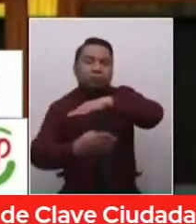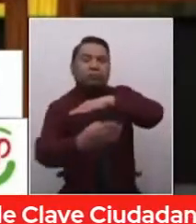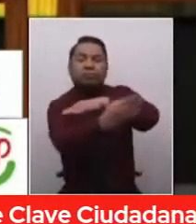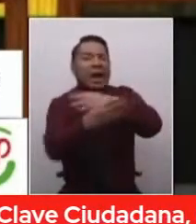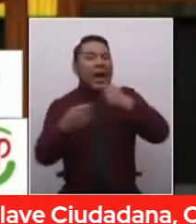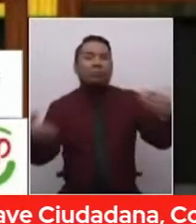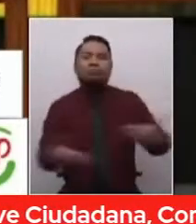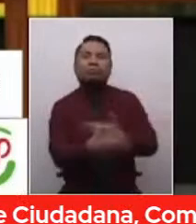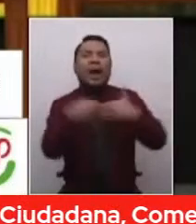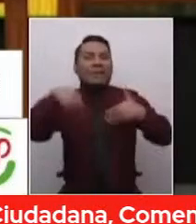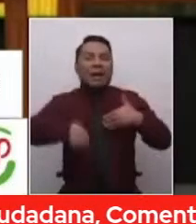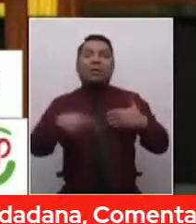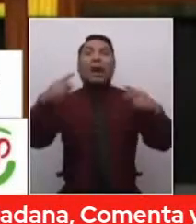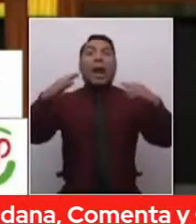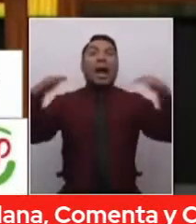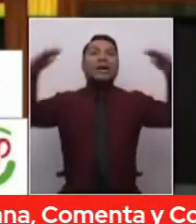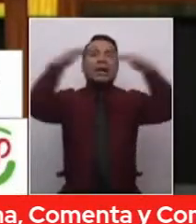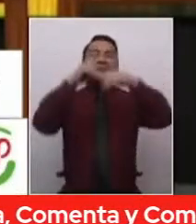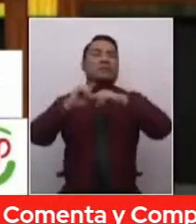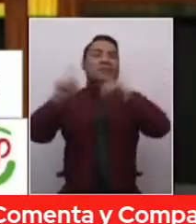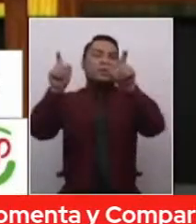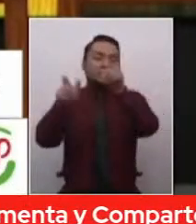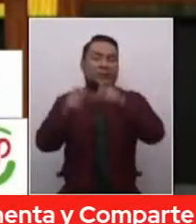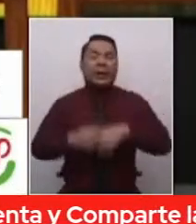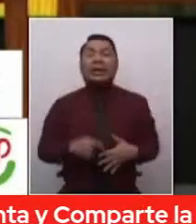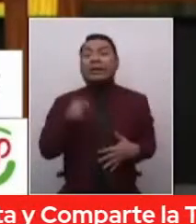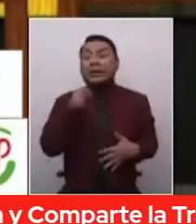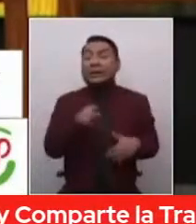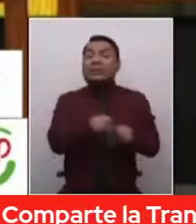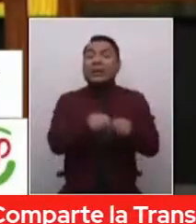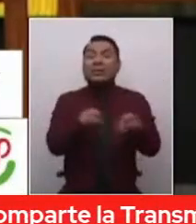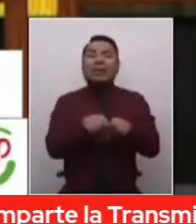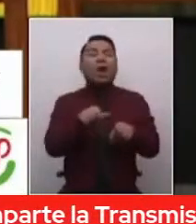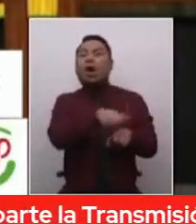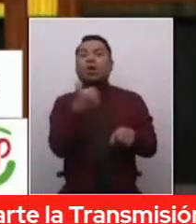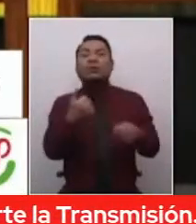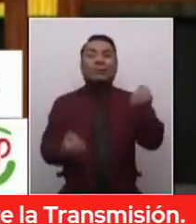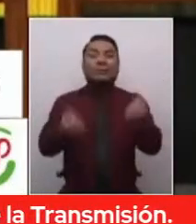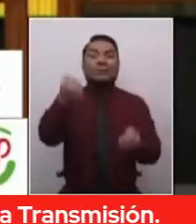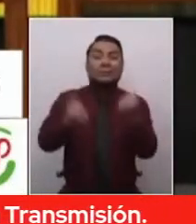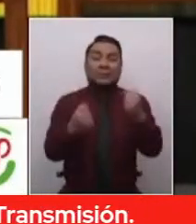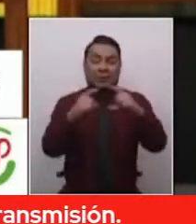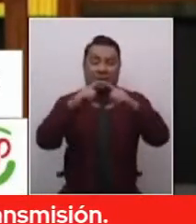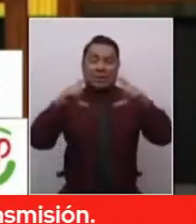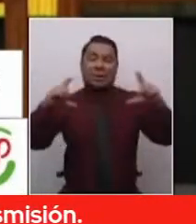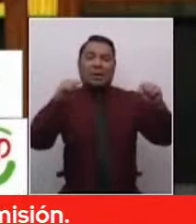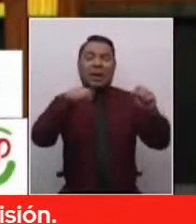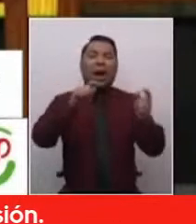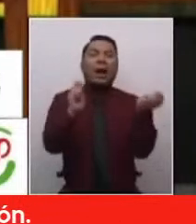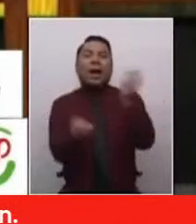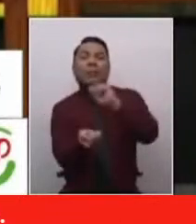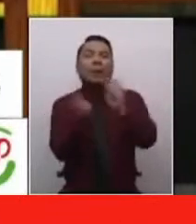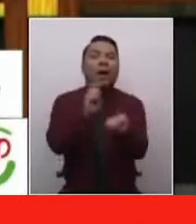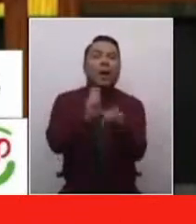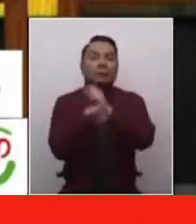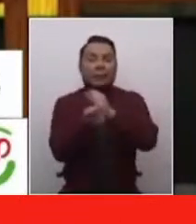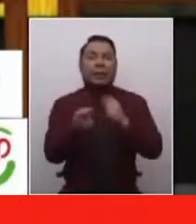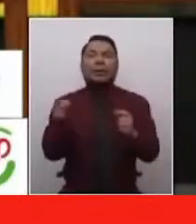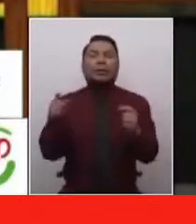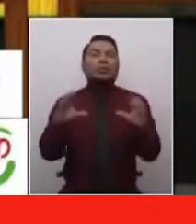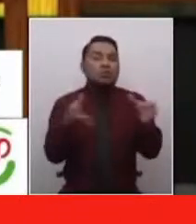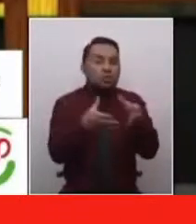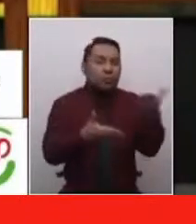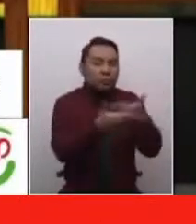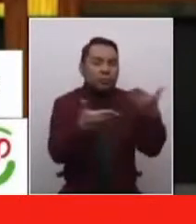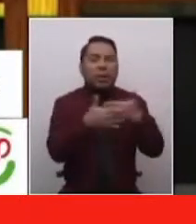ciudad. Y finalmente tenemos que llegar a un acuerdo con ellos. Aparte del pico y placa, que ha funcionado bien en carretera, necesitamos que tengan